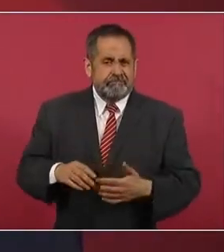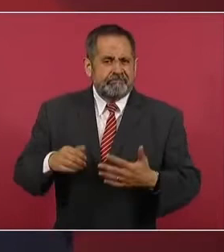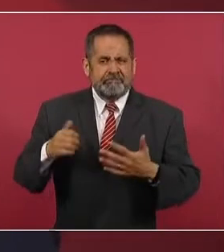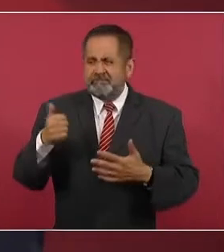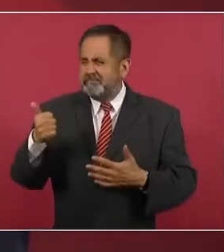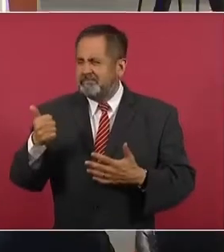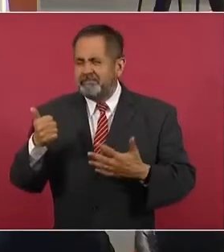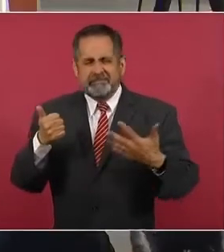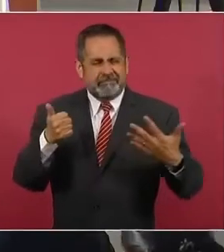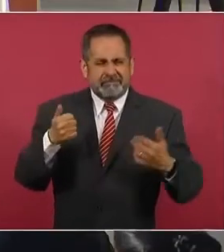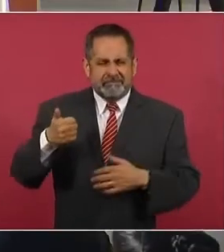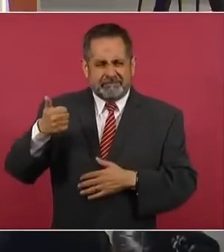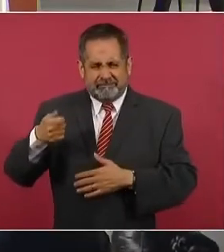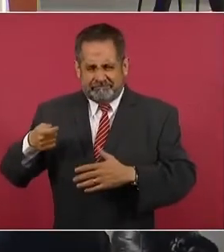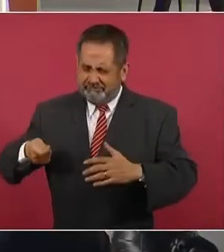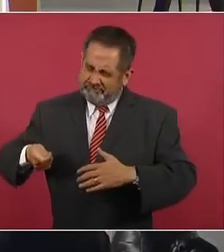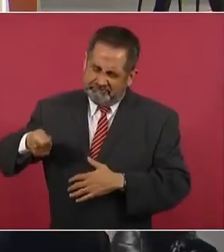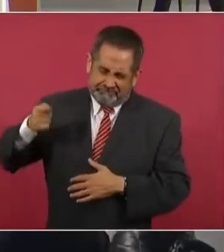6-5